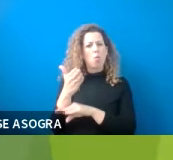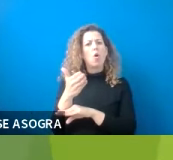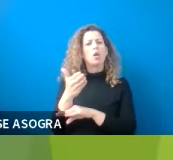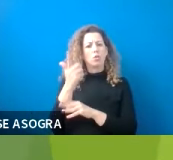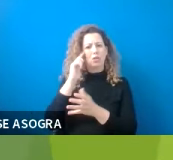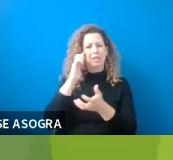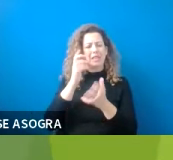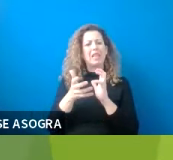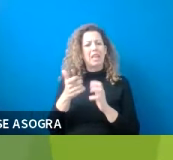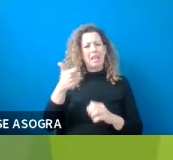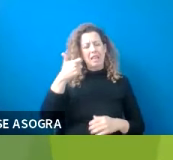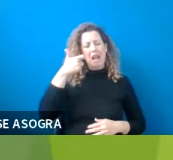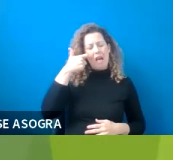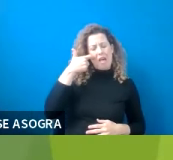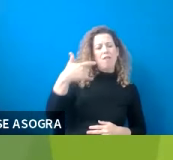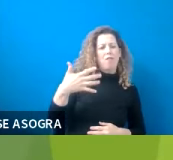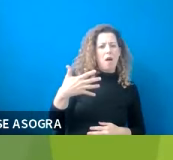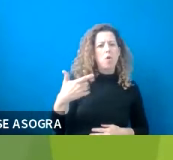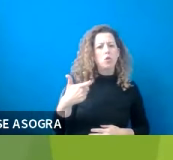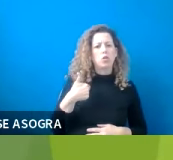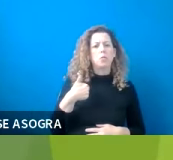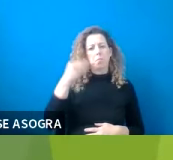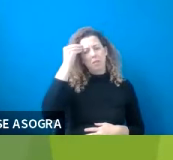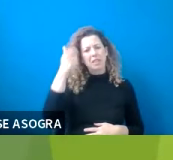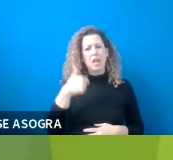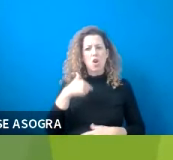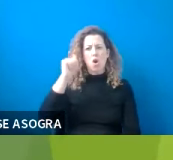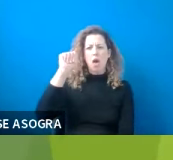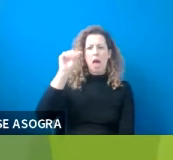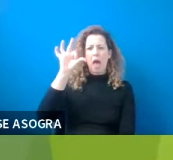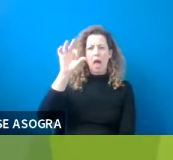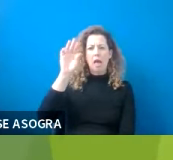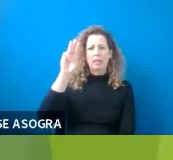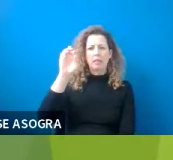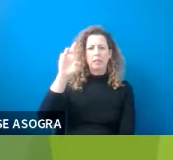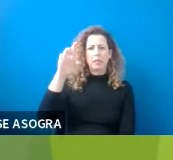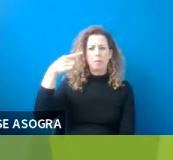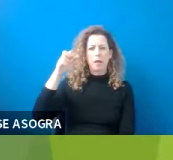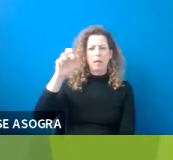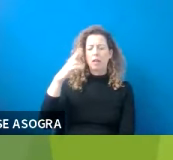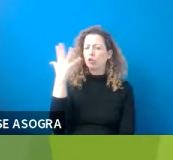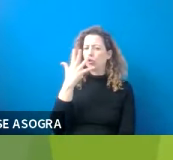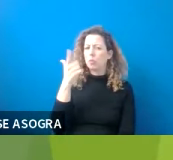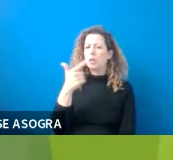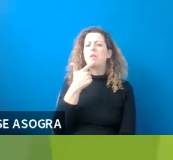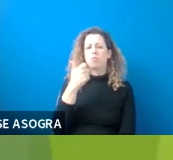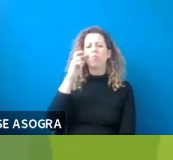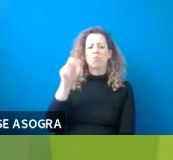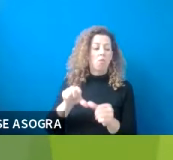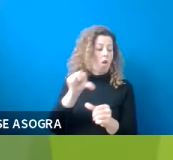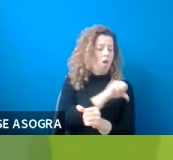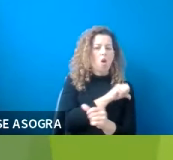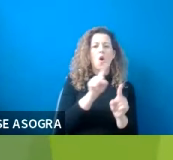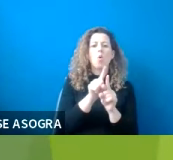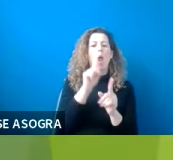jumelil que tenía sospecha de que tenía asperger. Ella me reconoció y me dijo que durante todos estos años me habían tratado como a un